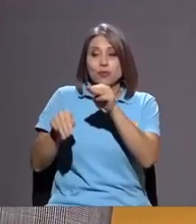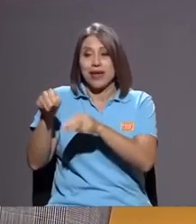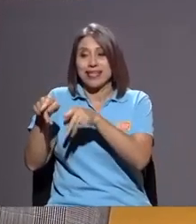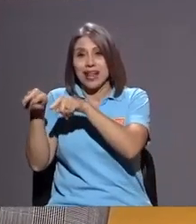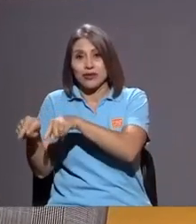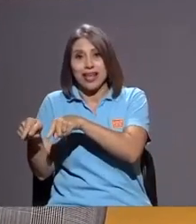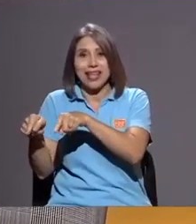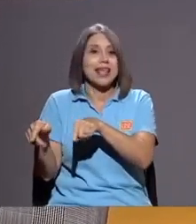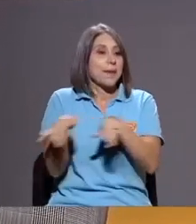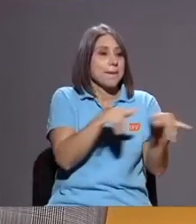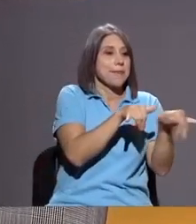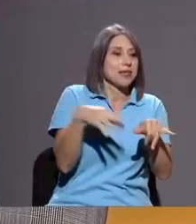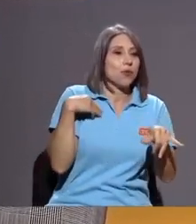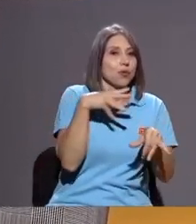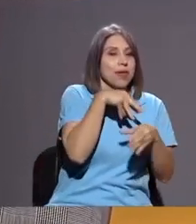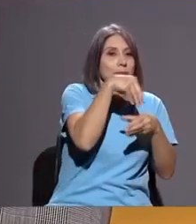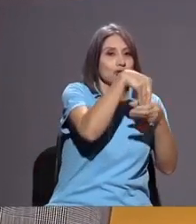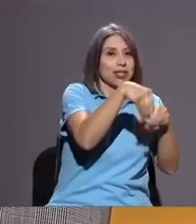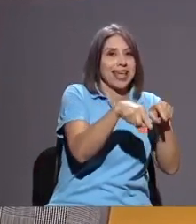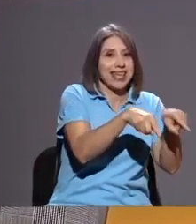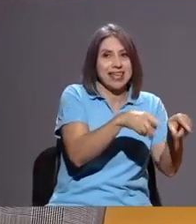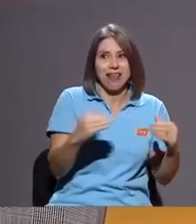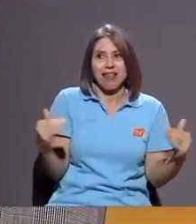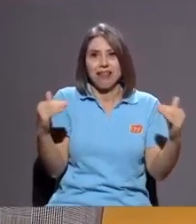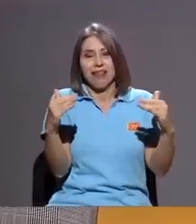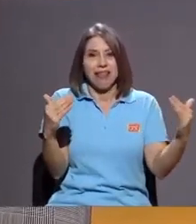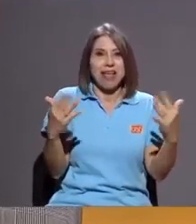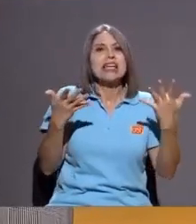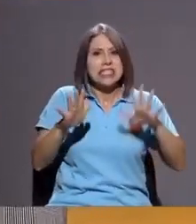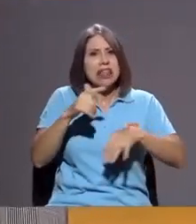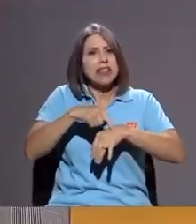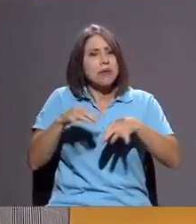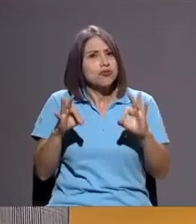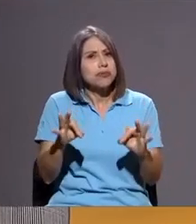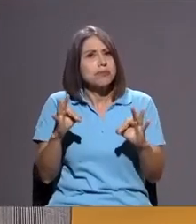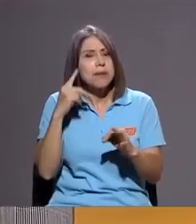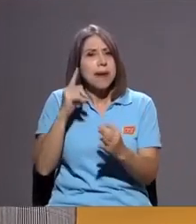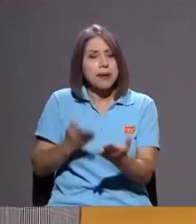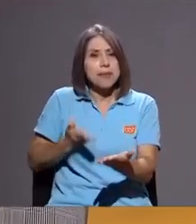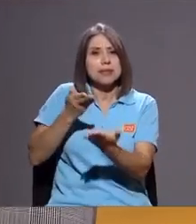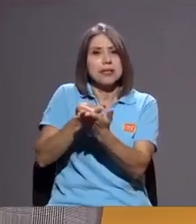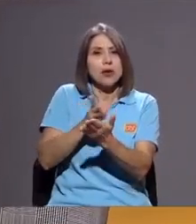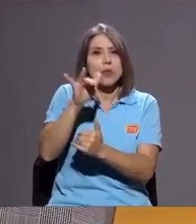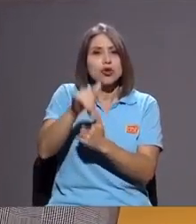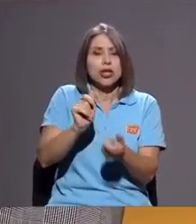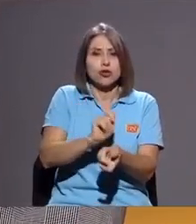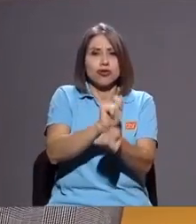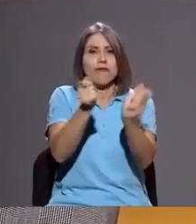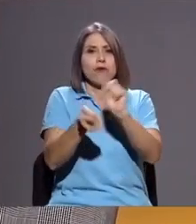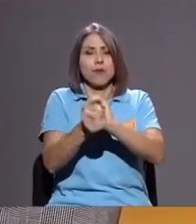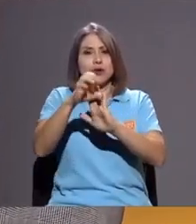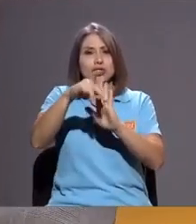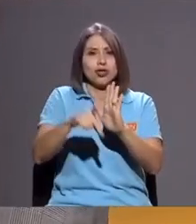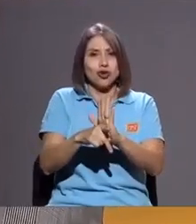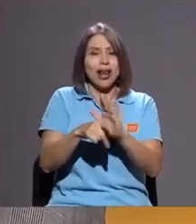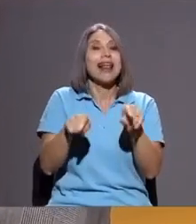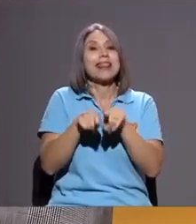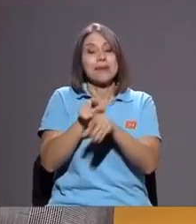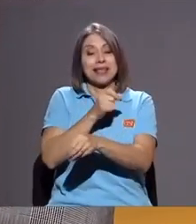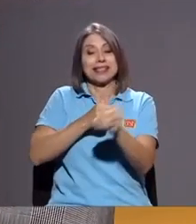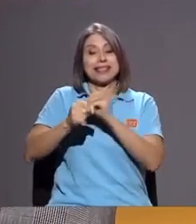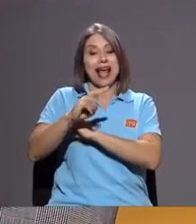Corte Plena. Entonces yo creo que ya los tiempos están maduros para presentar un proyecto de reforma constitucional e independizar la sala como